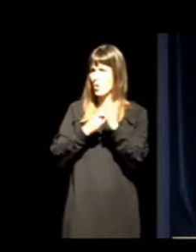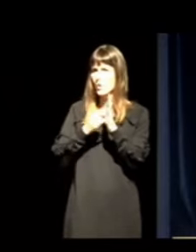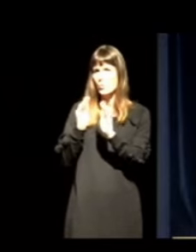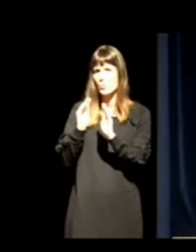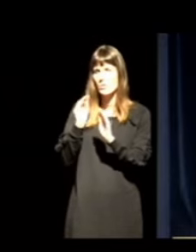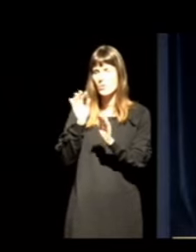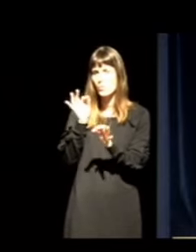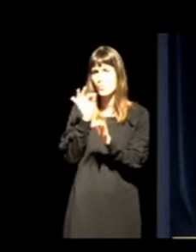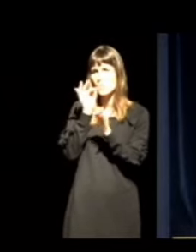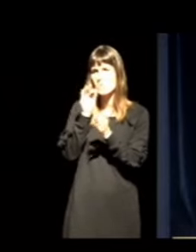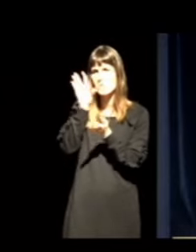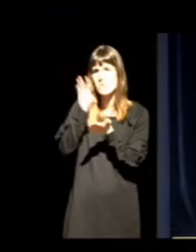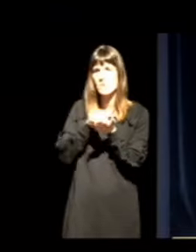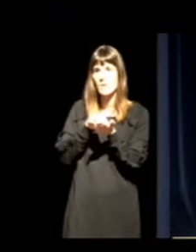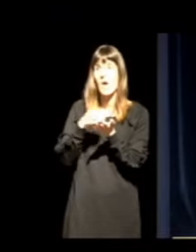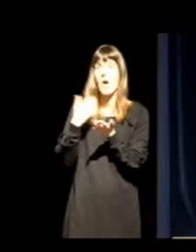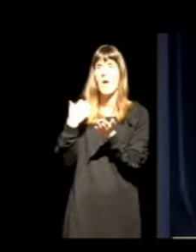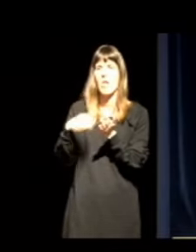en cuando me envían algo.